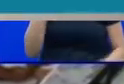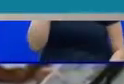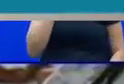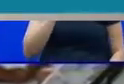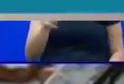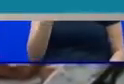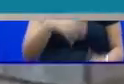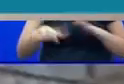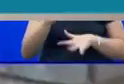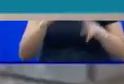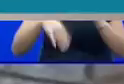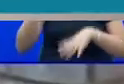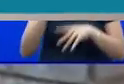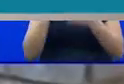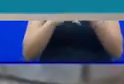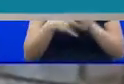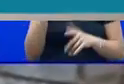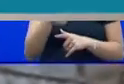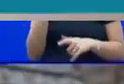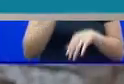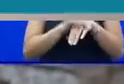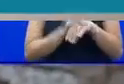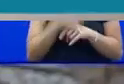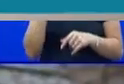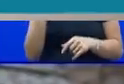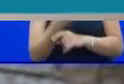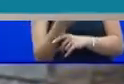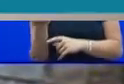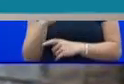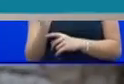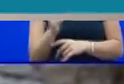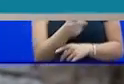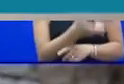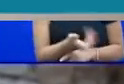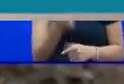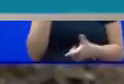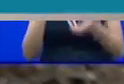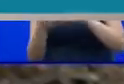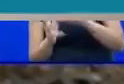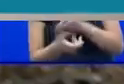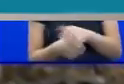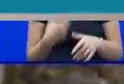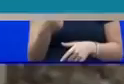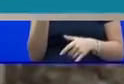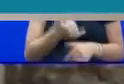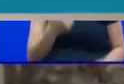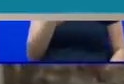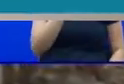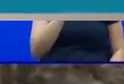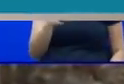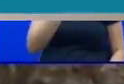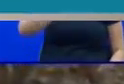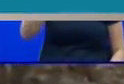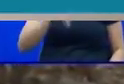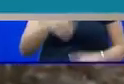más visitadas incluso por muchísimos turistas de todas partes del mundo. Este movimiento sísmico fue seguido, como te